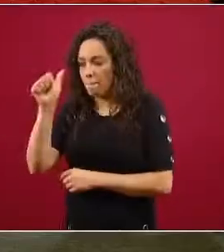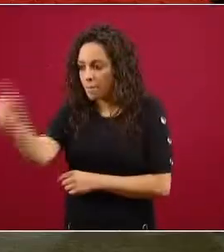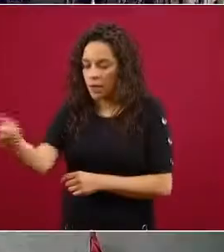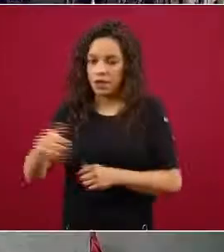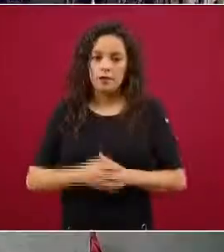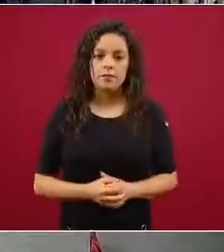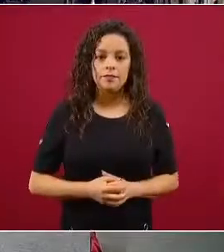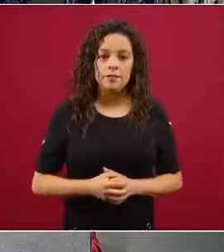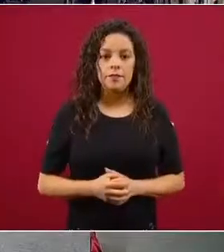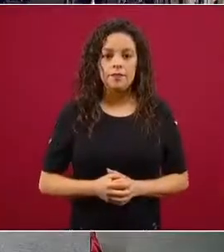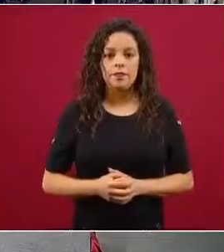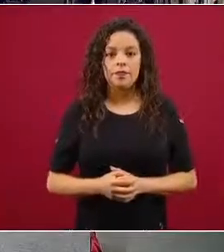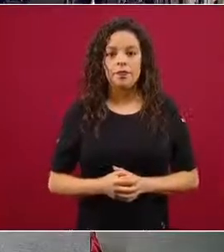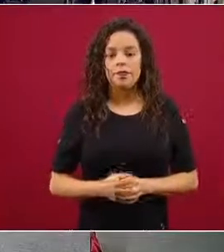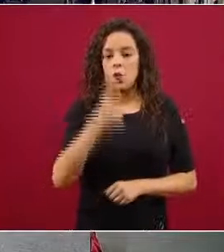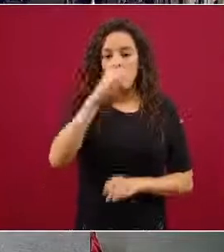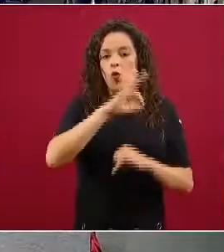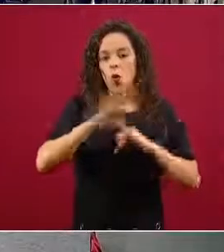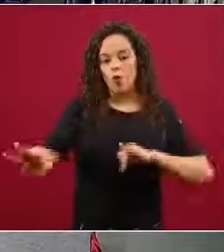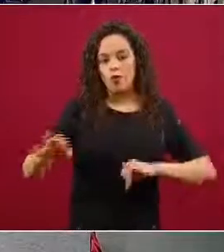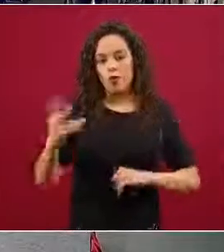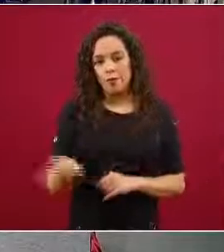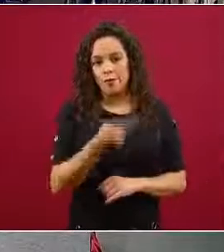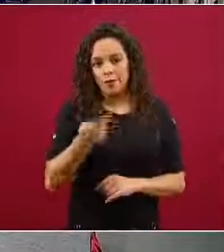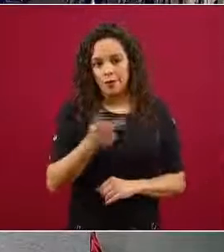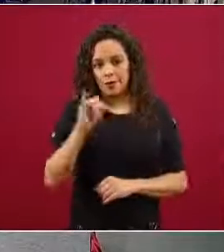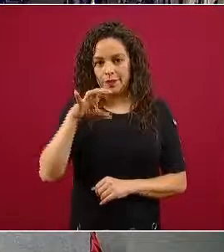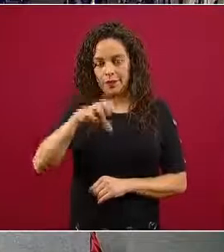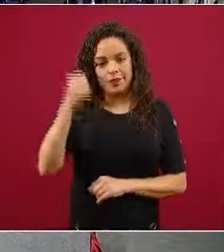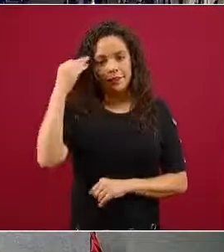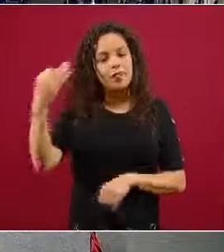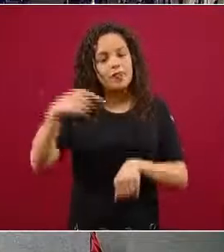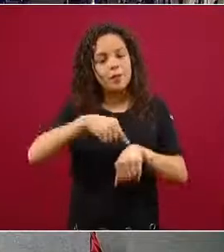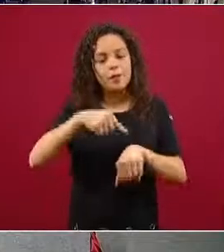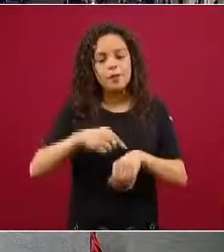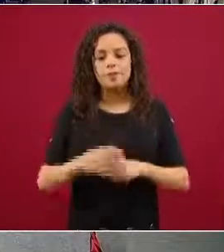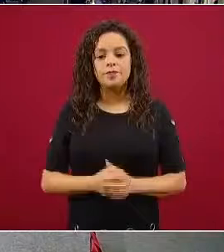para una última. Carlos Guzmán, de ABA Noticias.